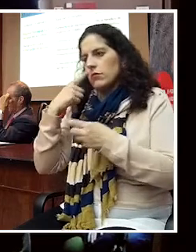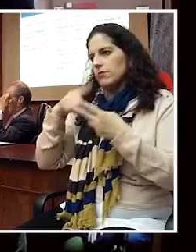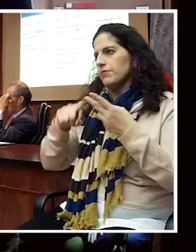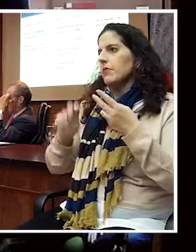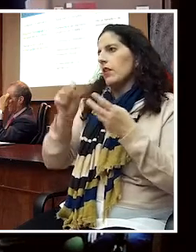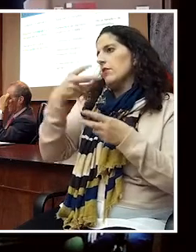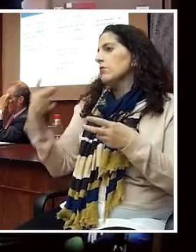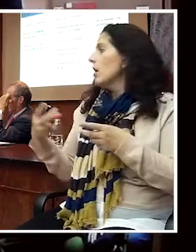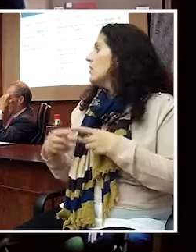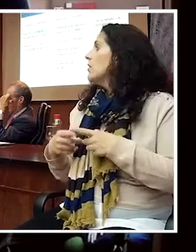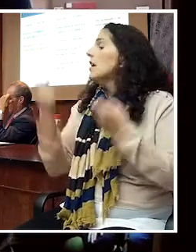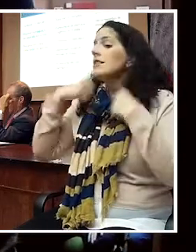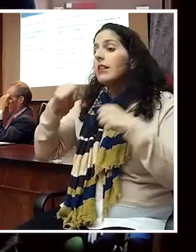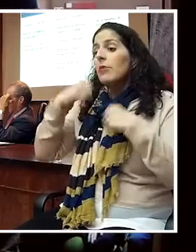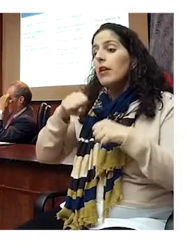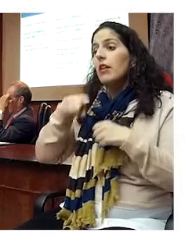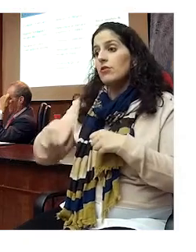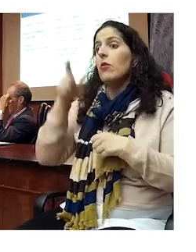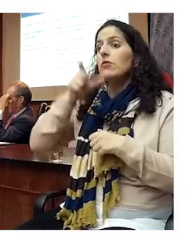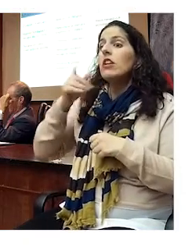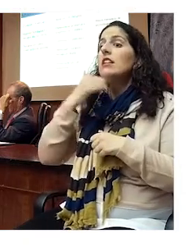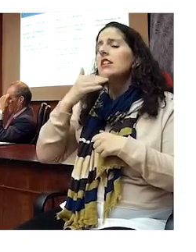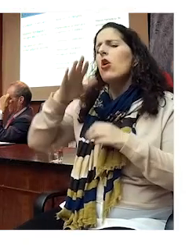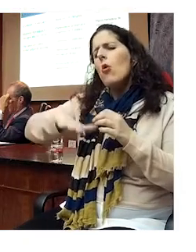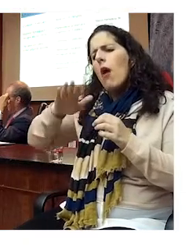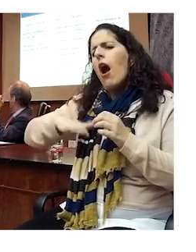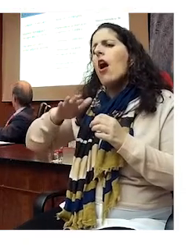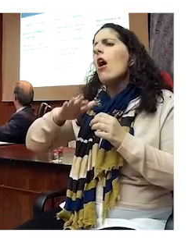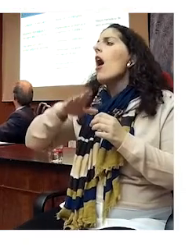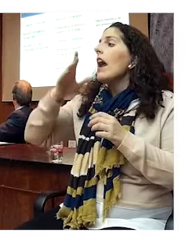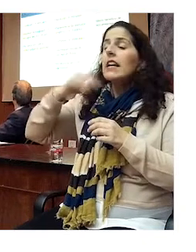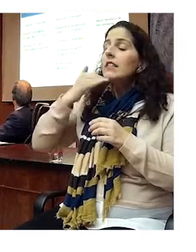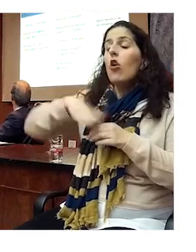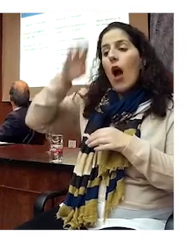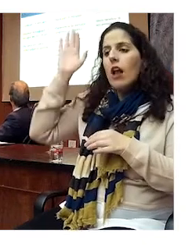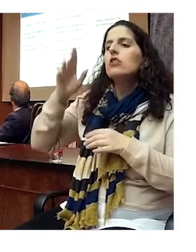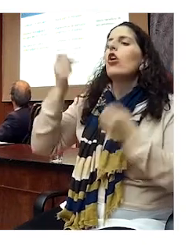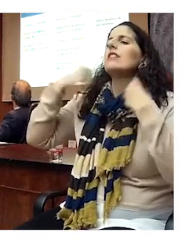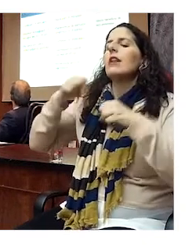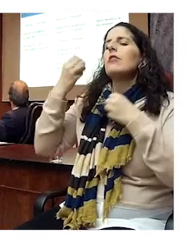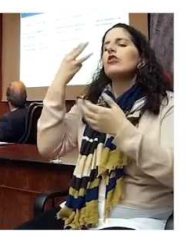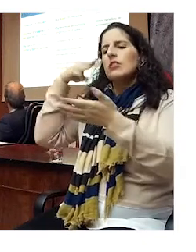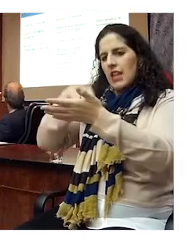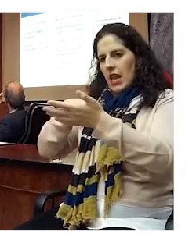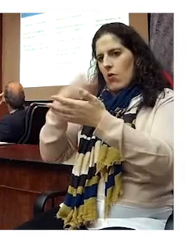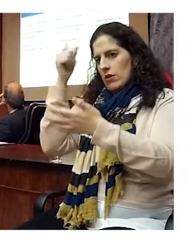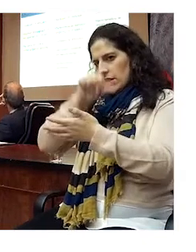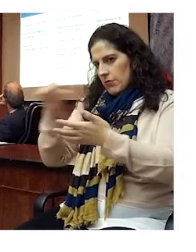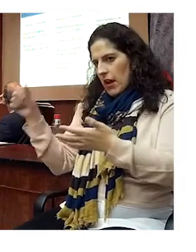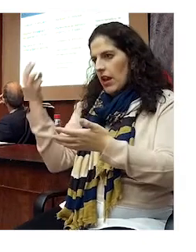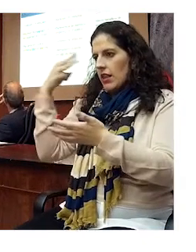Las sesiones de entrenamiento, pues en los pacientes de riesgo moderado y alto se planifican 3 entrenamientos semanales